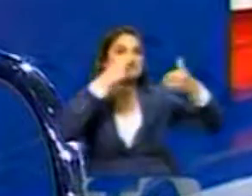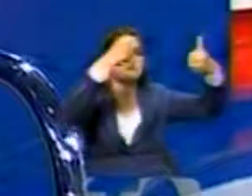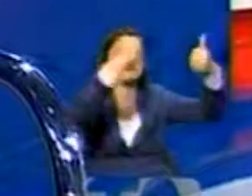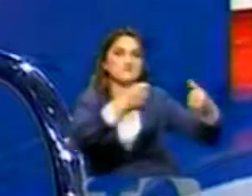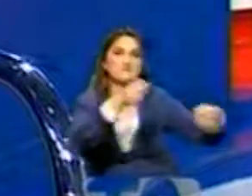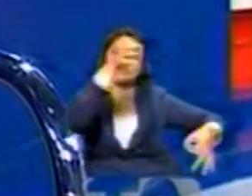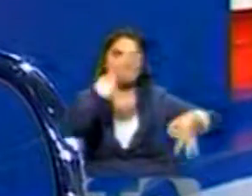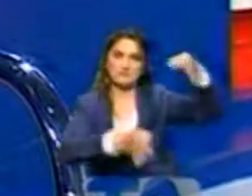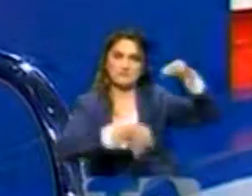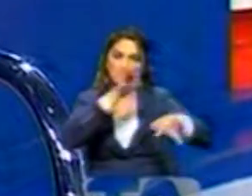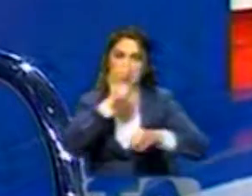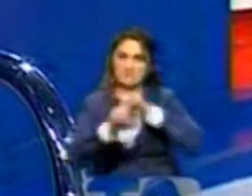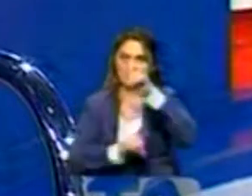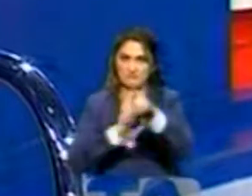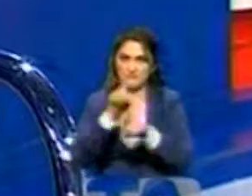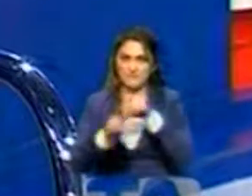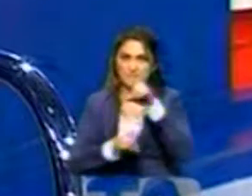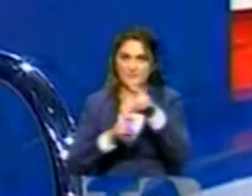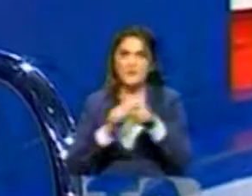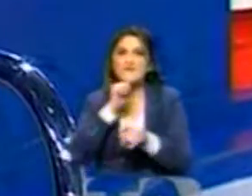de que concluya la instrucción fiscal.